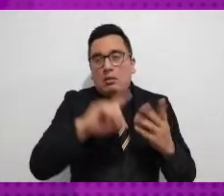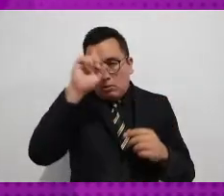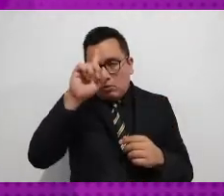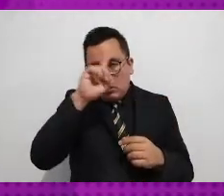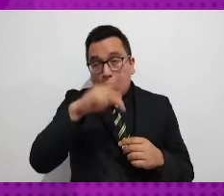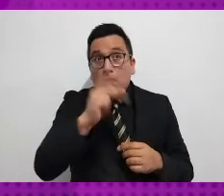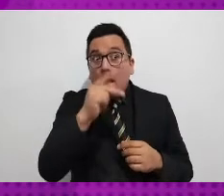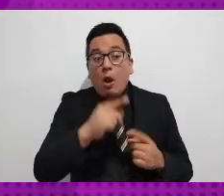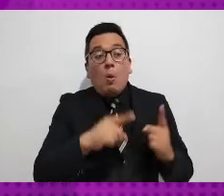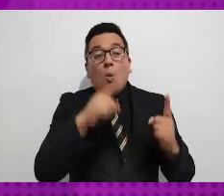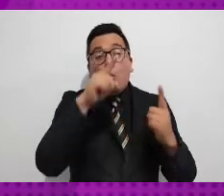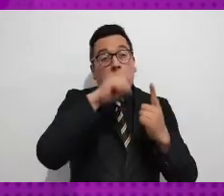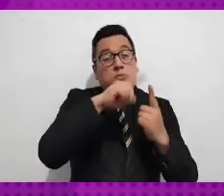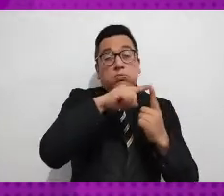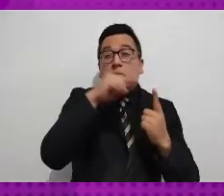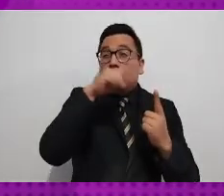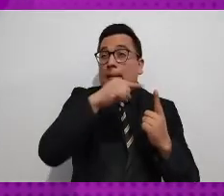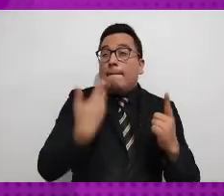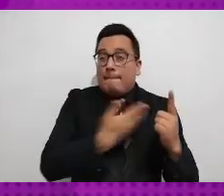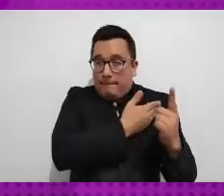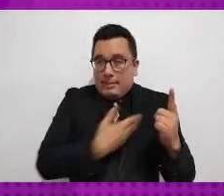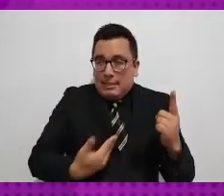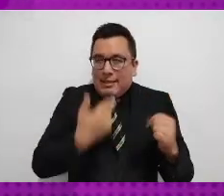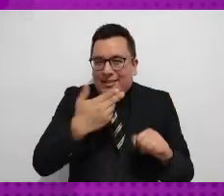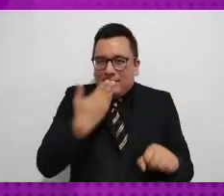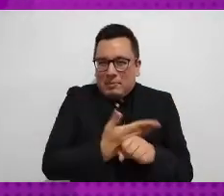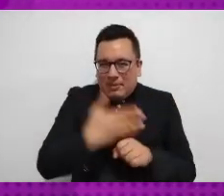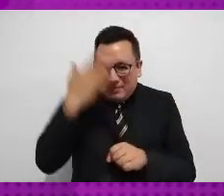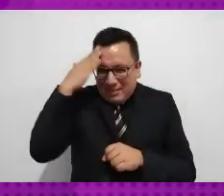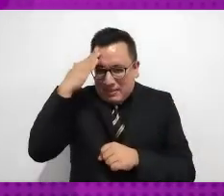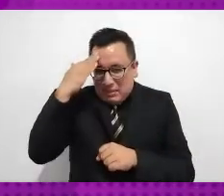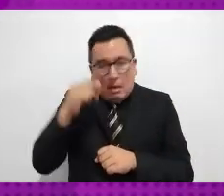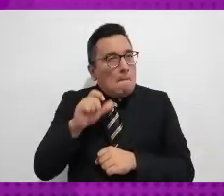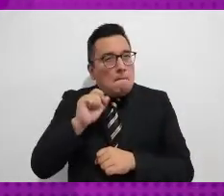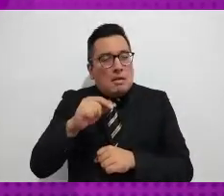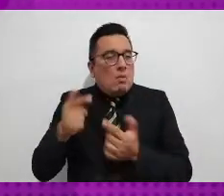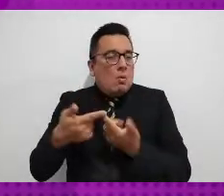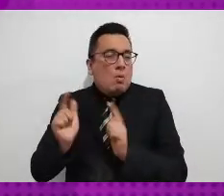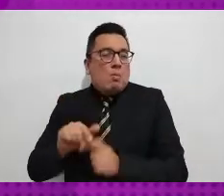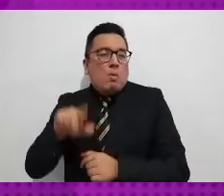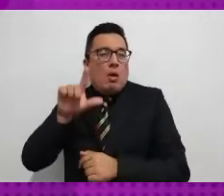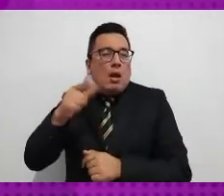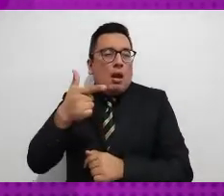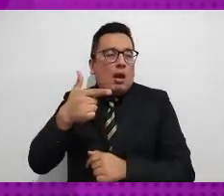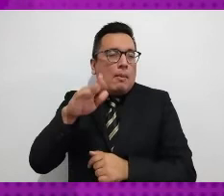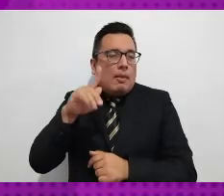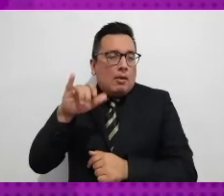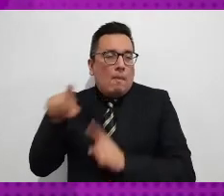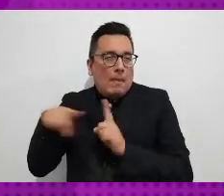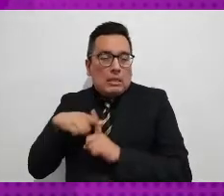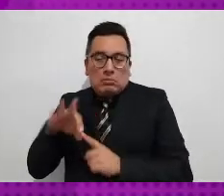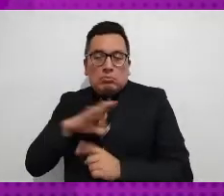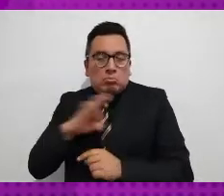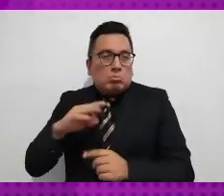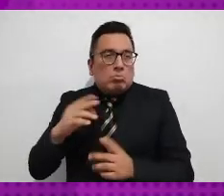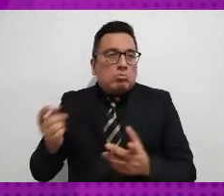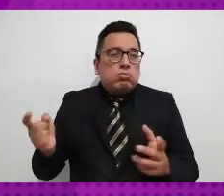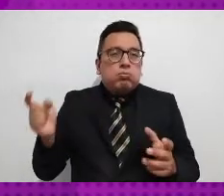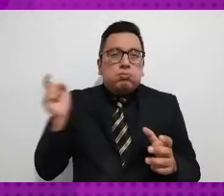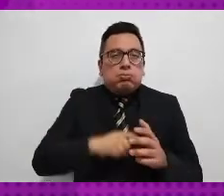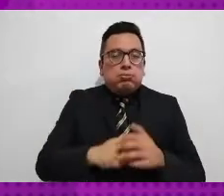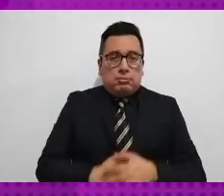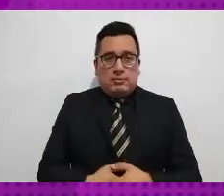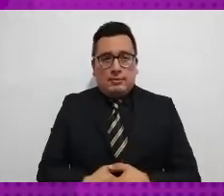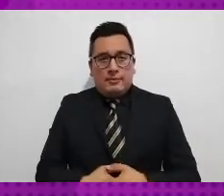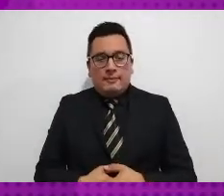también puedan acceder a las presidencias de los comités distritales y municipales. Es decir, un 20% se reservan para grupos en situación de